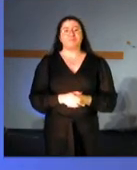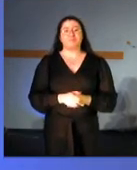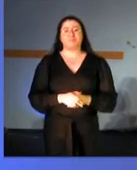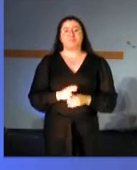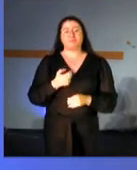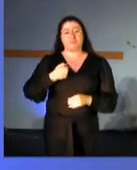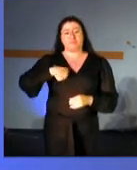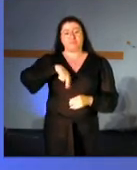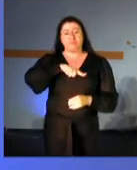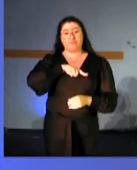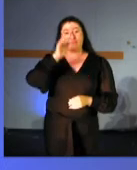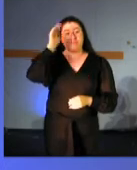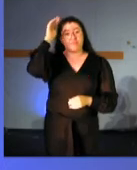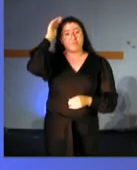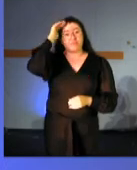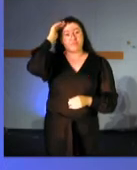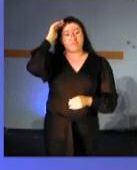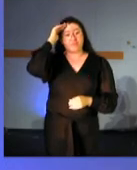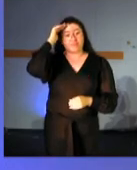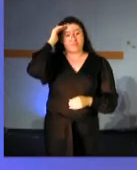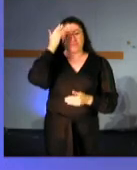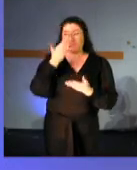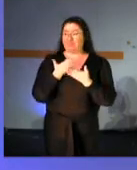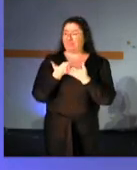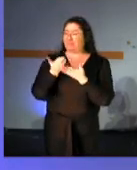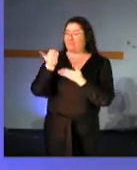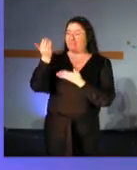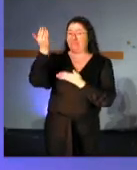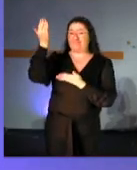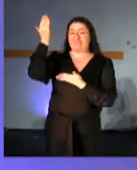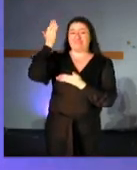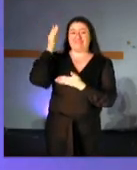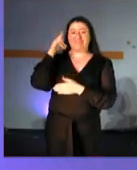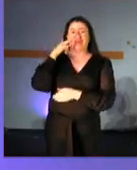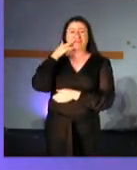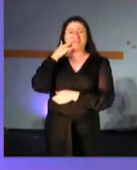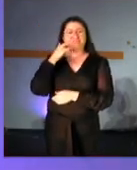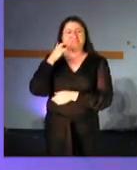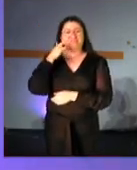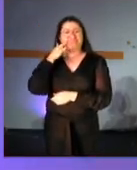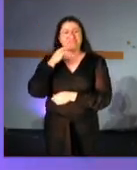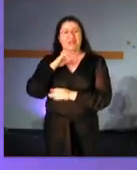las luchas que se libraron entonces no pueden ser